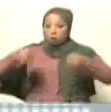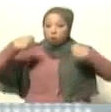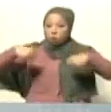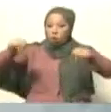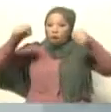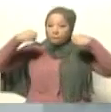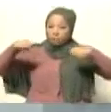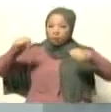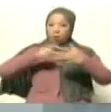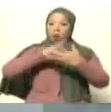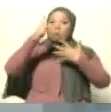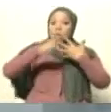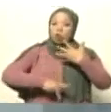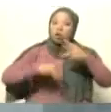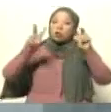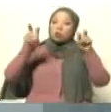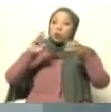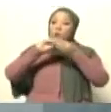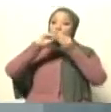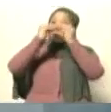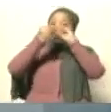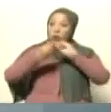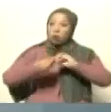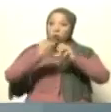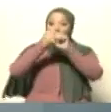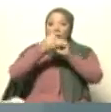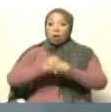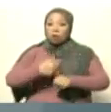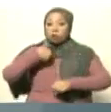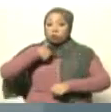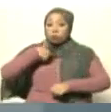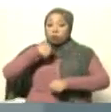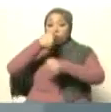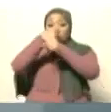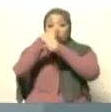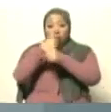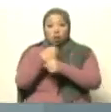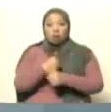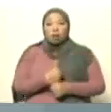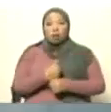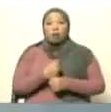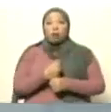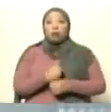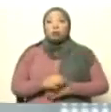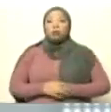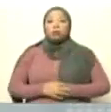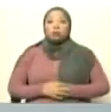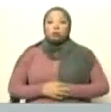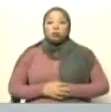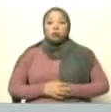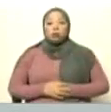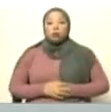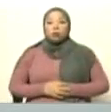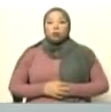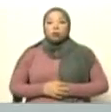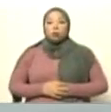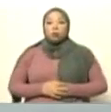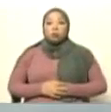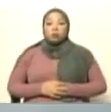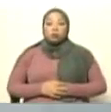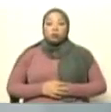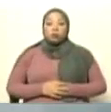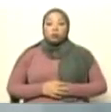esperar que llegara el comandante Chávez. Ellos esperaban que nos presentáramos porque dicen